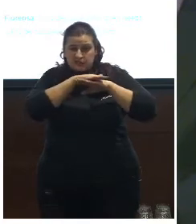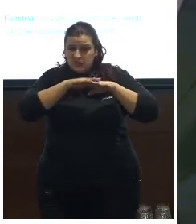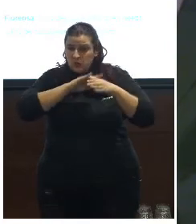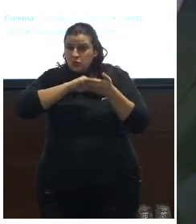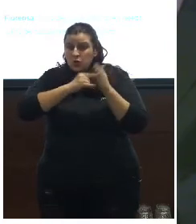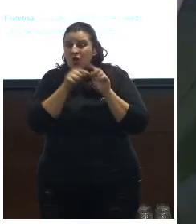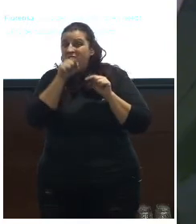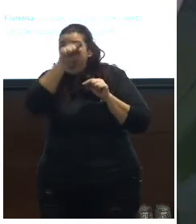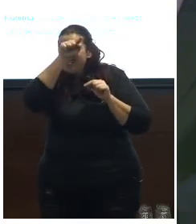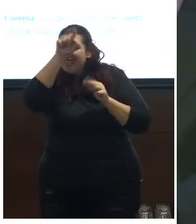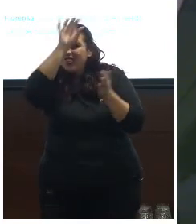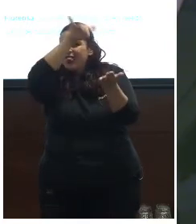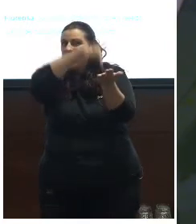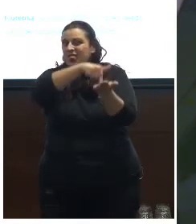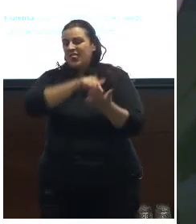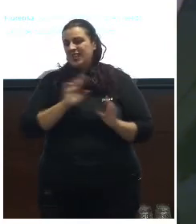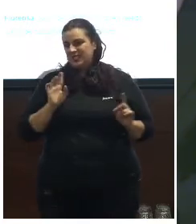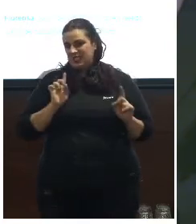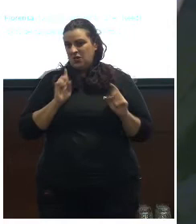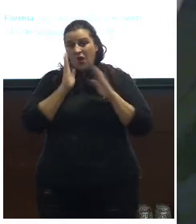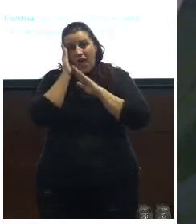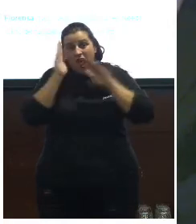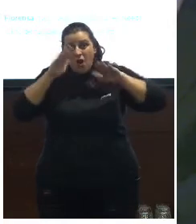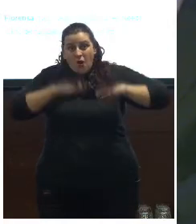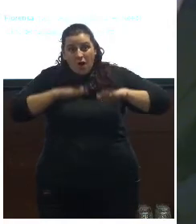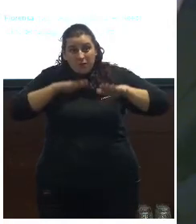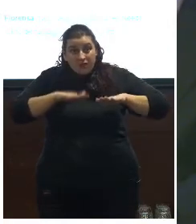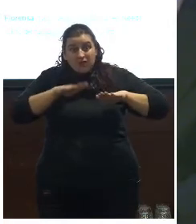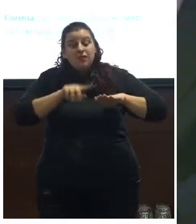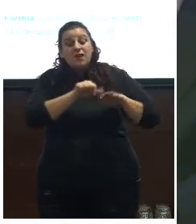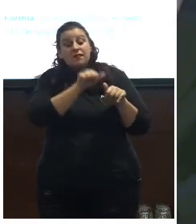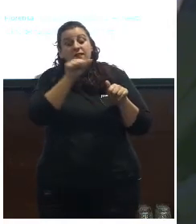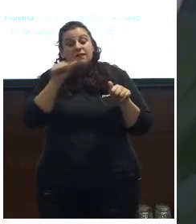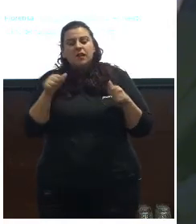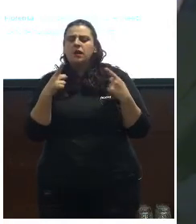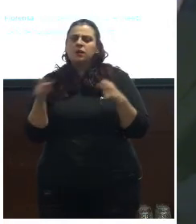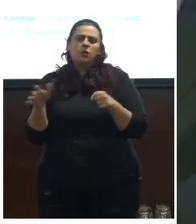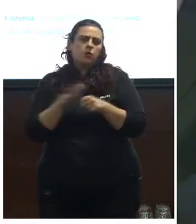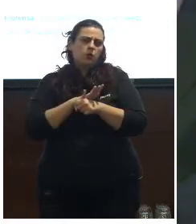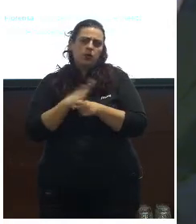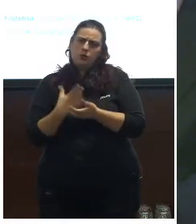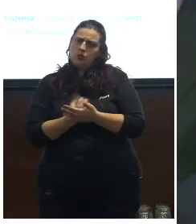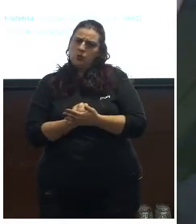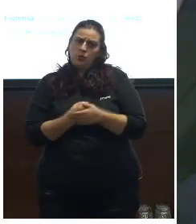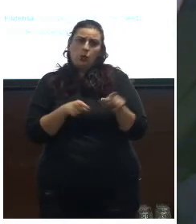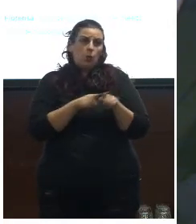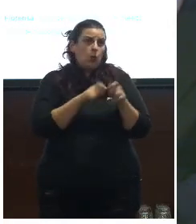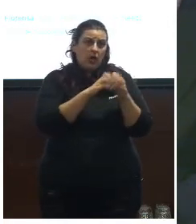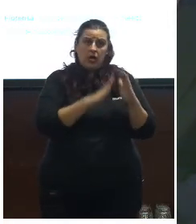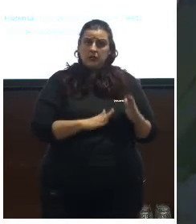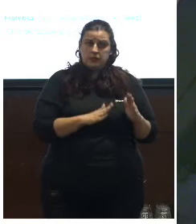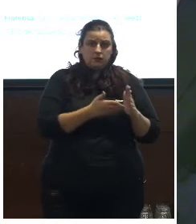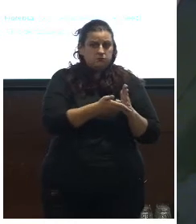destino, hacer que en el alojamiento donde ellos estén puedan tener cubiertas las mismas cosas que tienen cubiertas allá donde